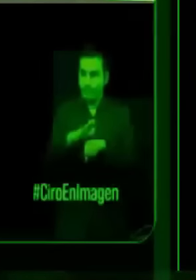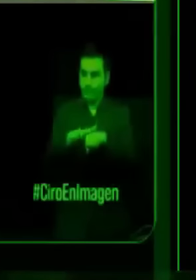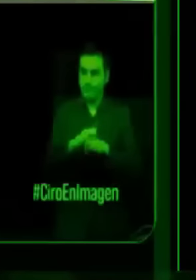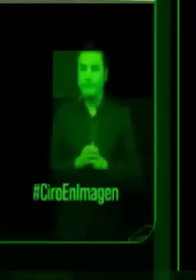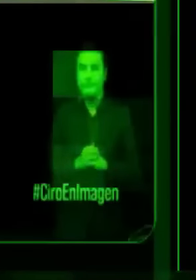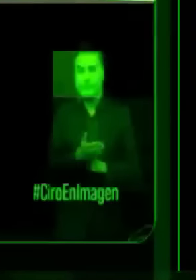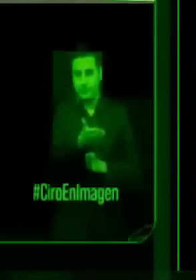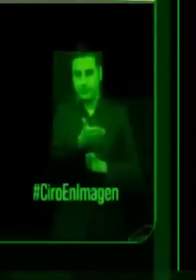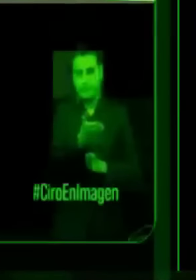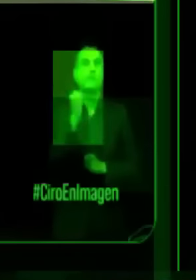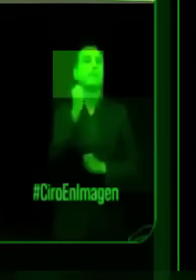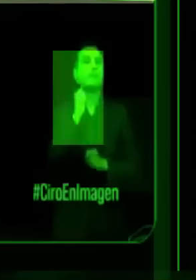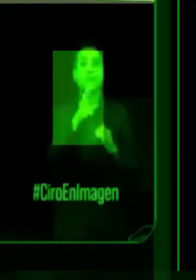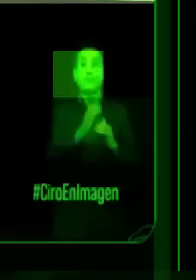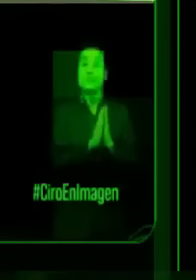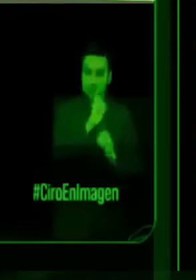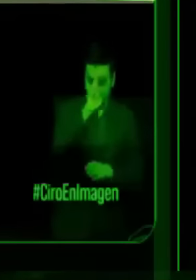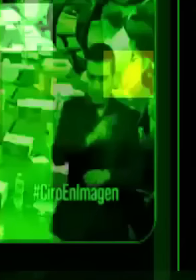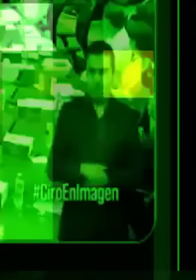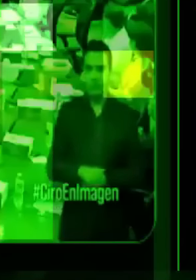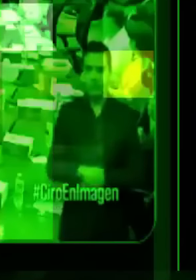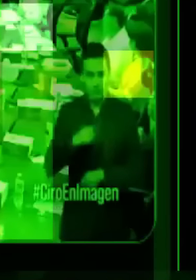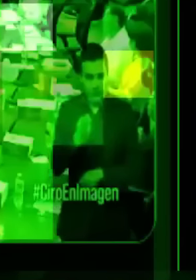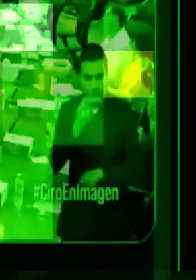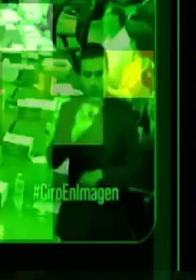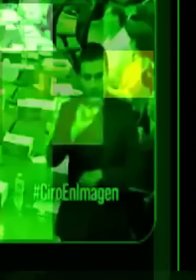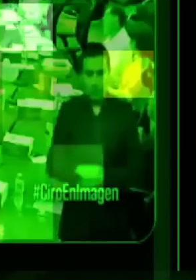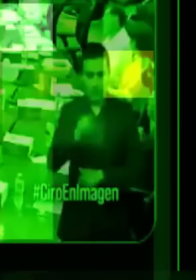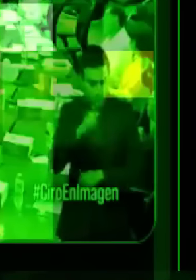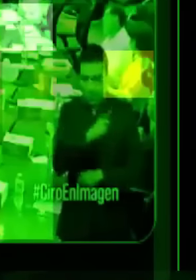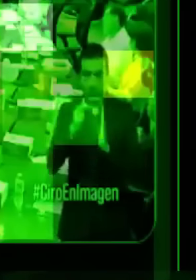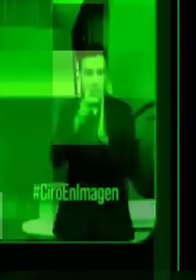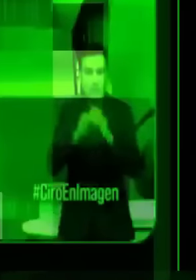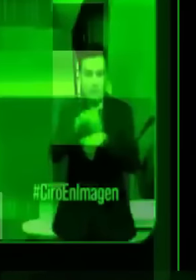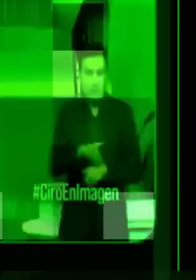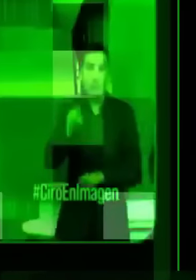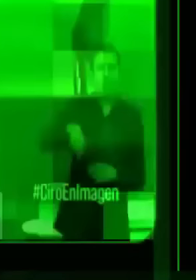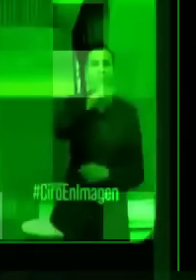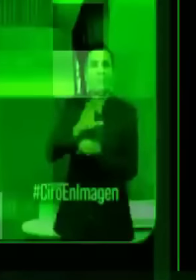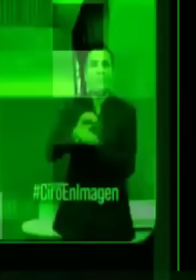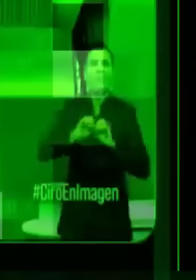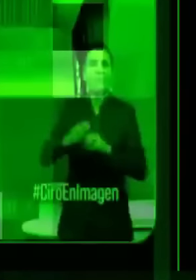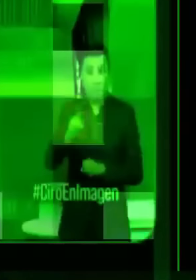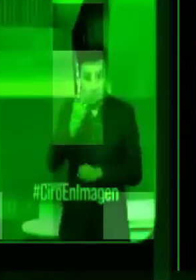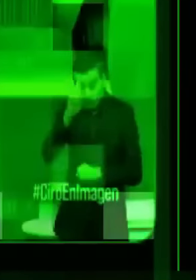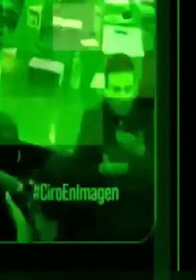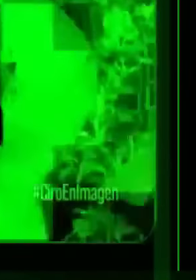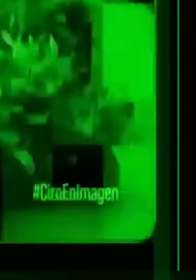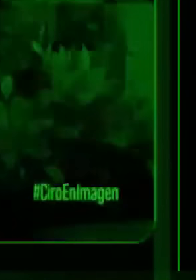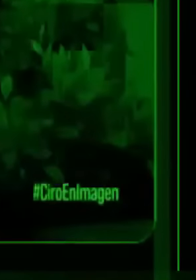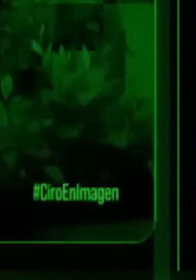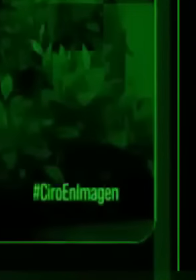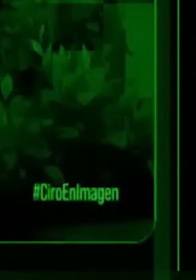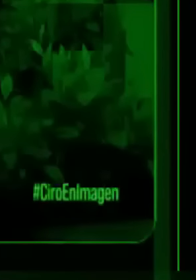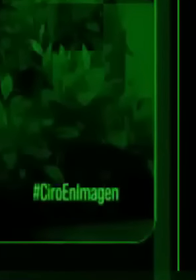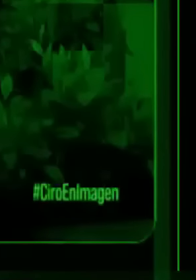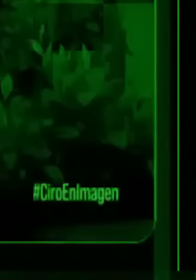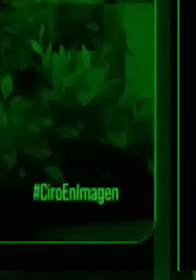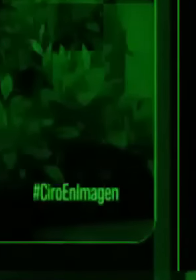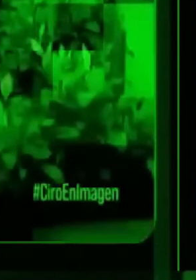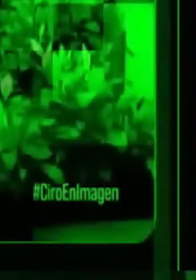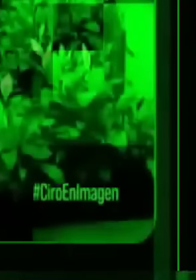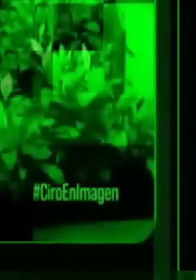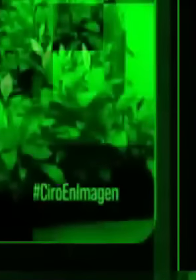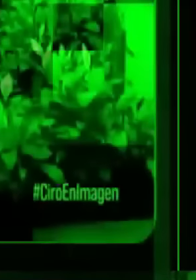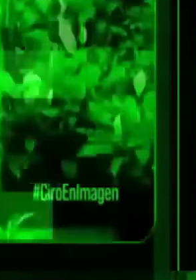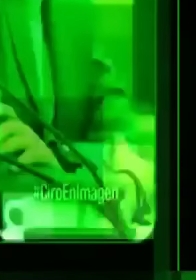debemos. Concluimos con su participación, senador. Gracias, presidenta. Yo justo eso quiero, que apliquen el reglamento. Porque lo que yo no voy a aceptar es que se me insulte. Si pide respeto, dalo. Si tú te refieres con apodos y epítetos,